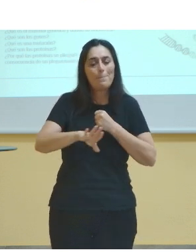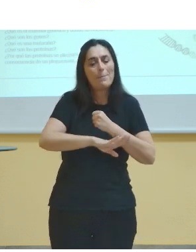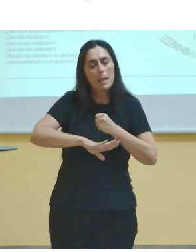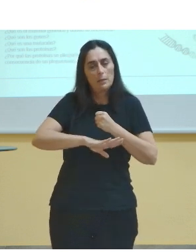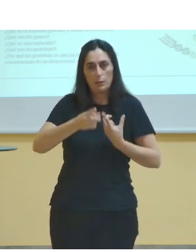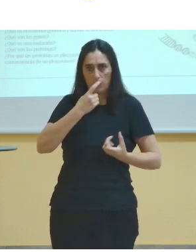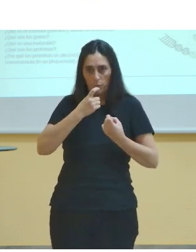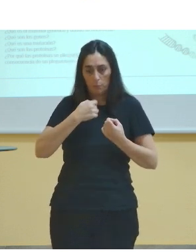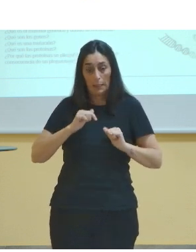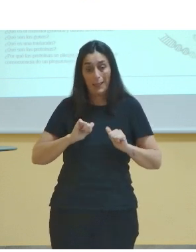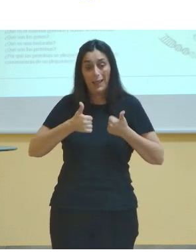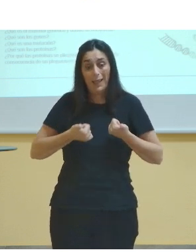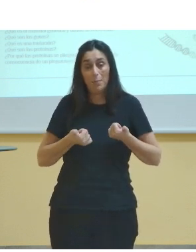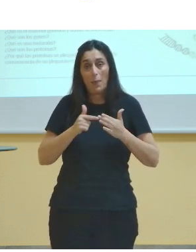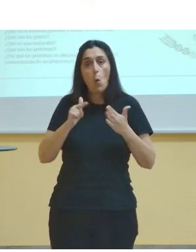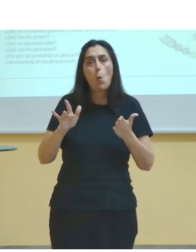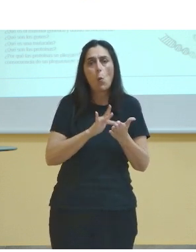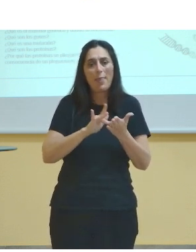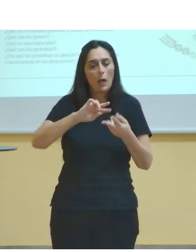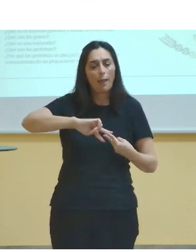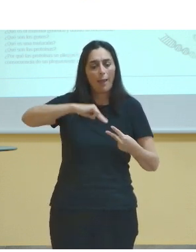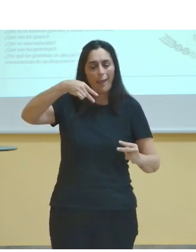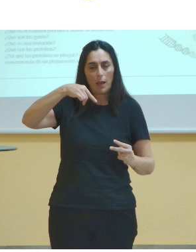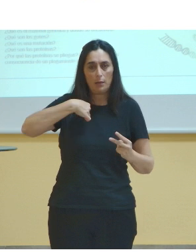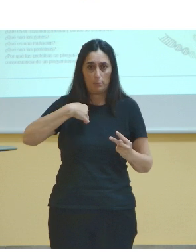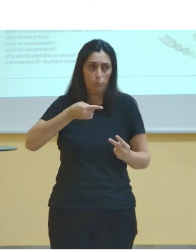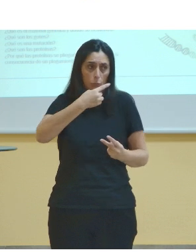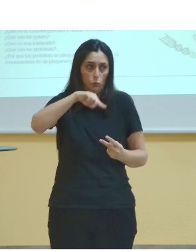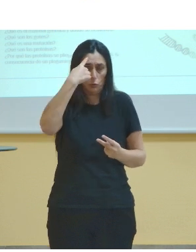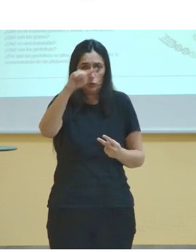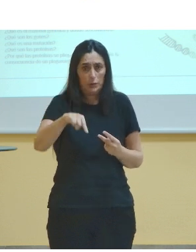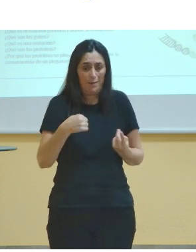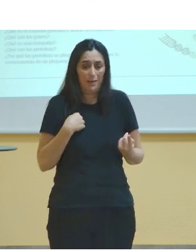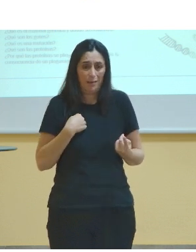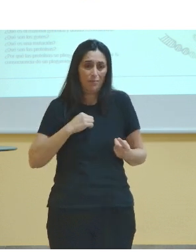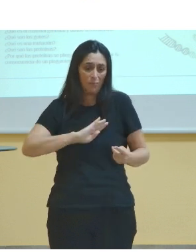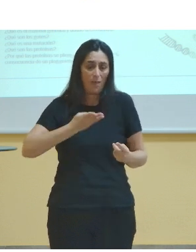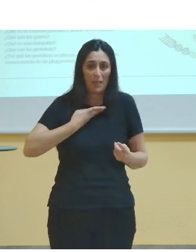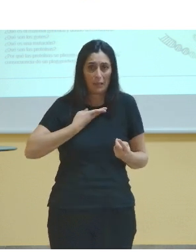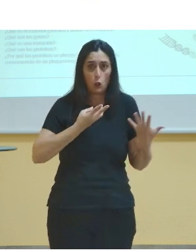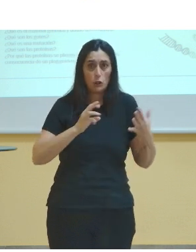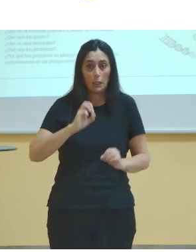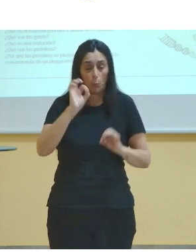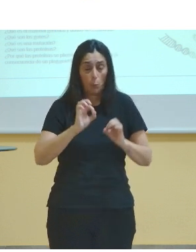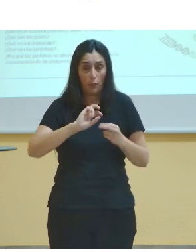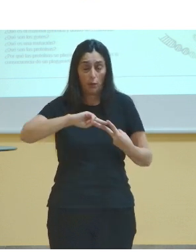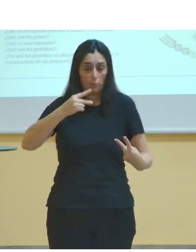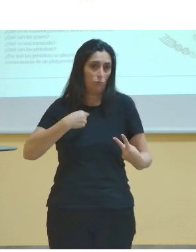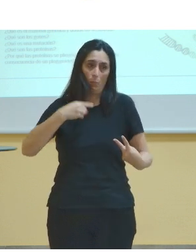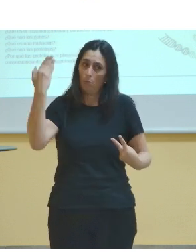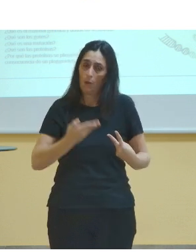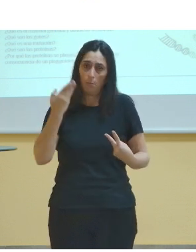básica. Empezamos con el cuaderno de genes. Los genes para nosotros, sabiendo que el 80% es genético, pues es fundamental dar a conocer lo que es un